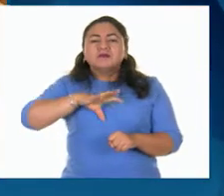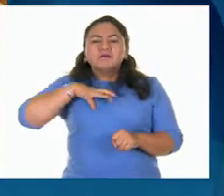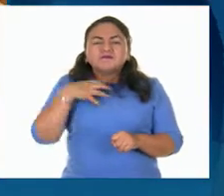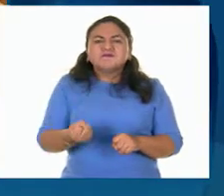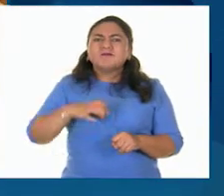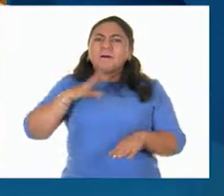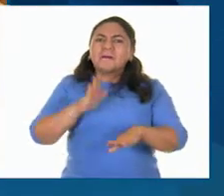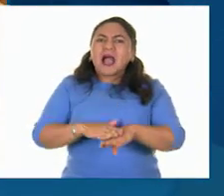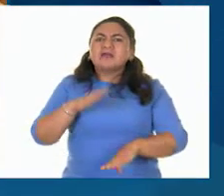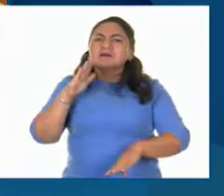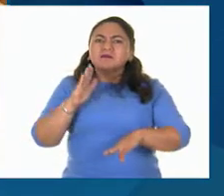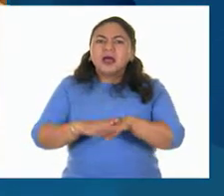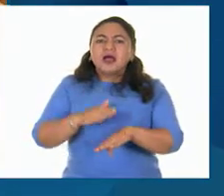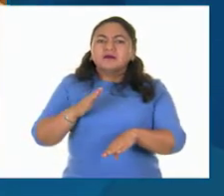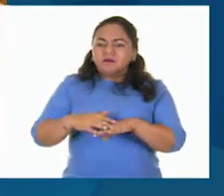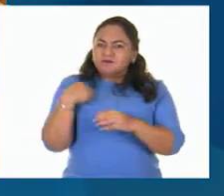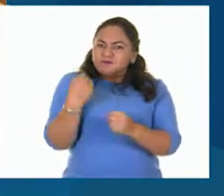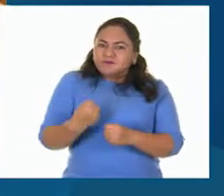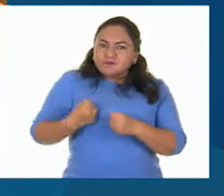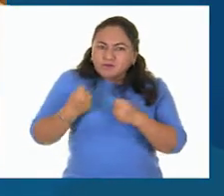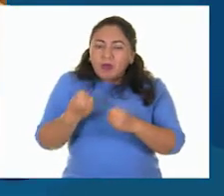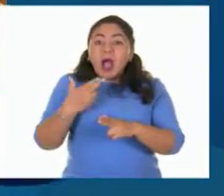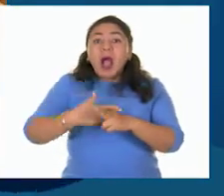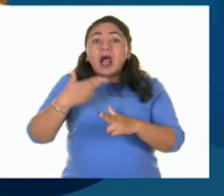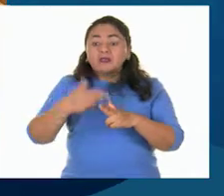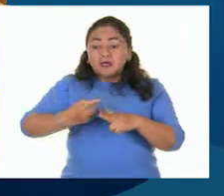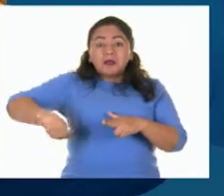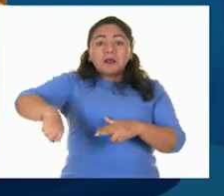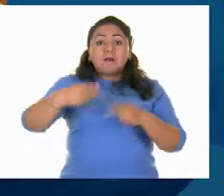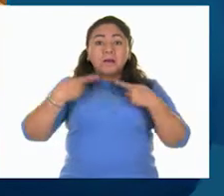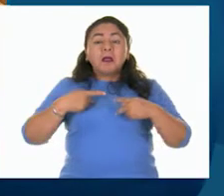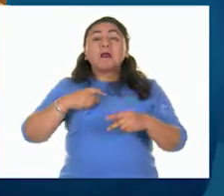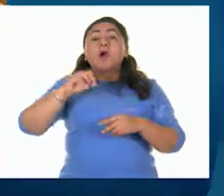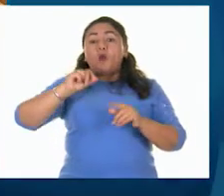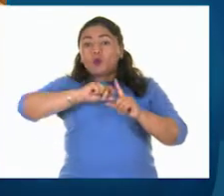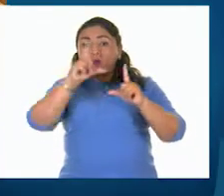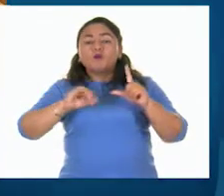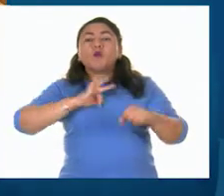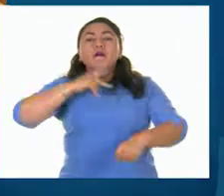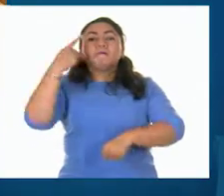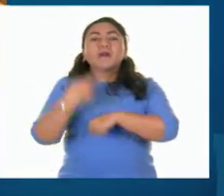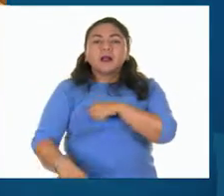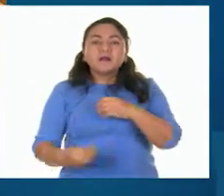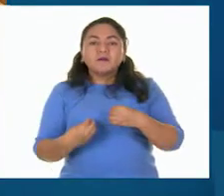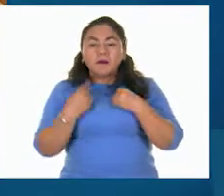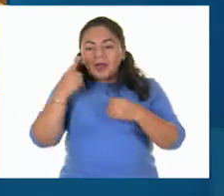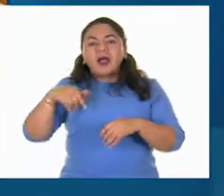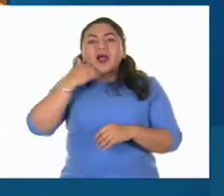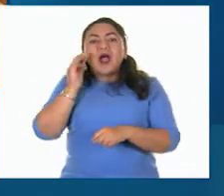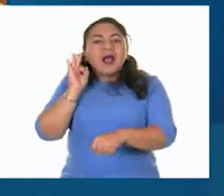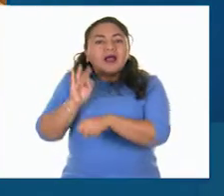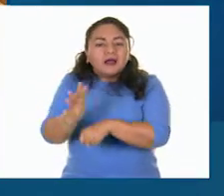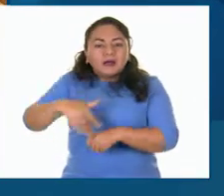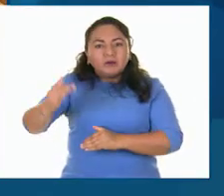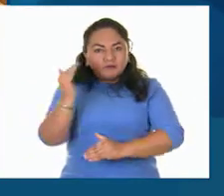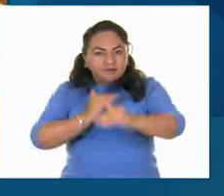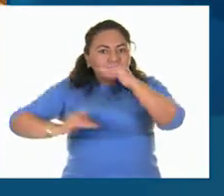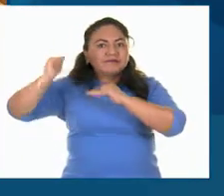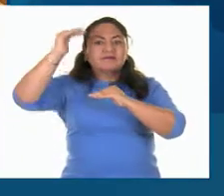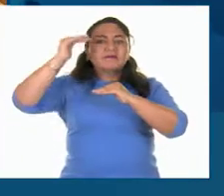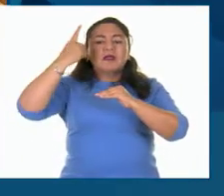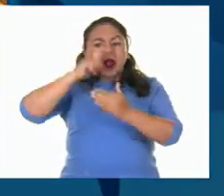frecuentemente de ese poderío económico hasta el grado de poner en riesgo la vida misma de la nación, que busque elevar a su pueblo mediante sus propias